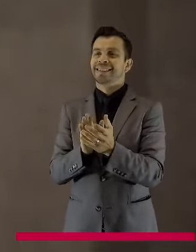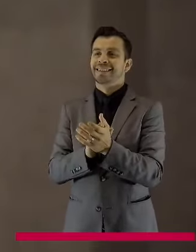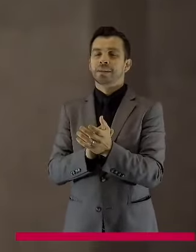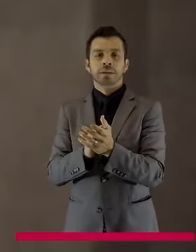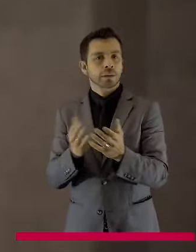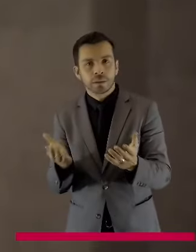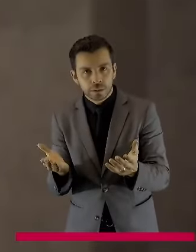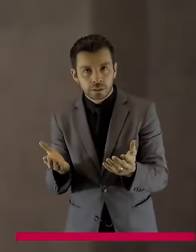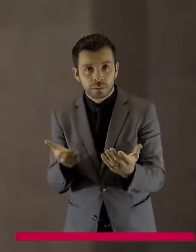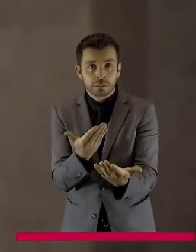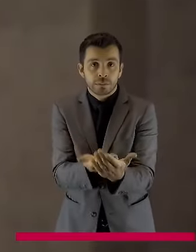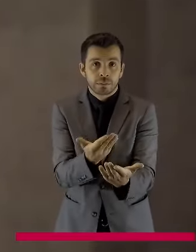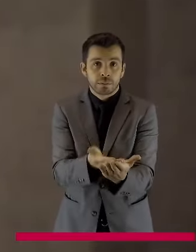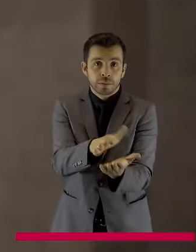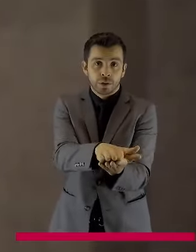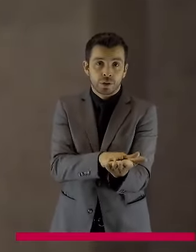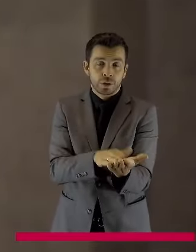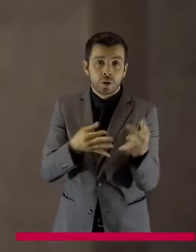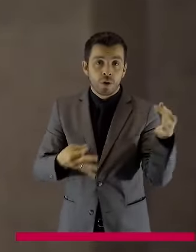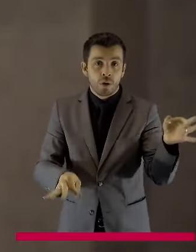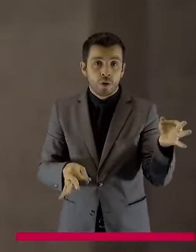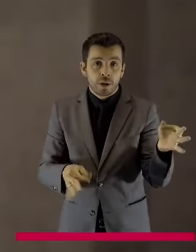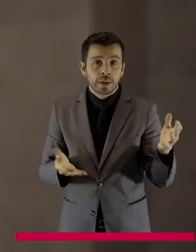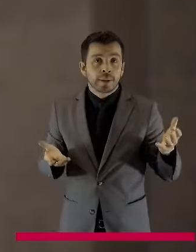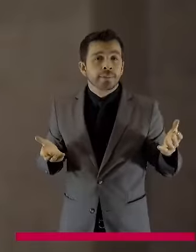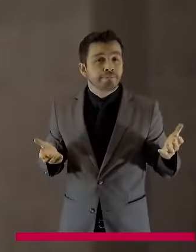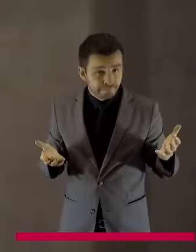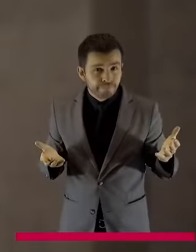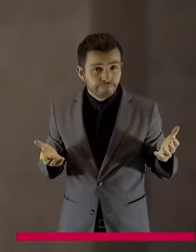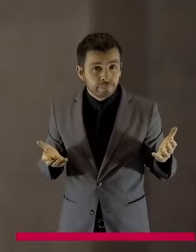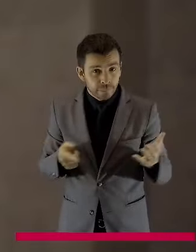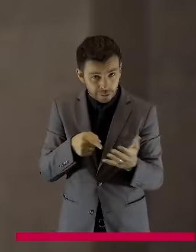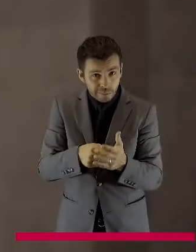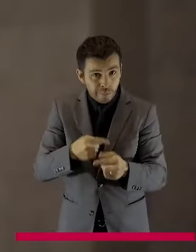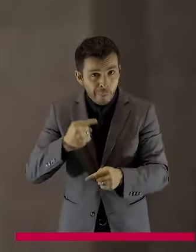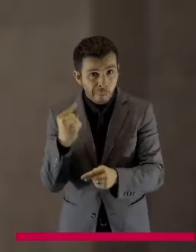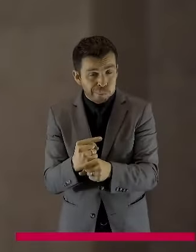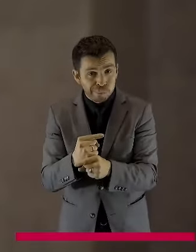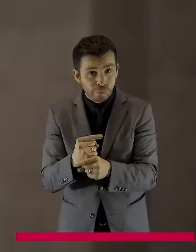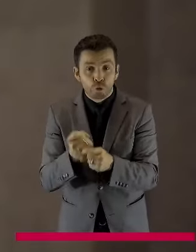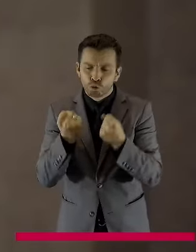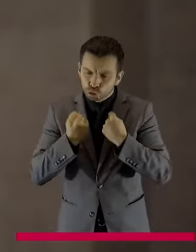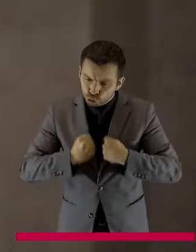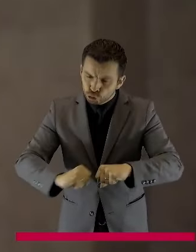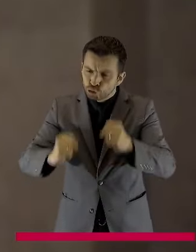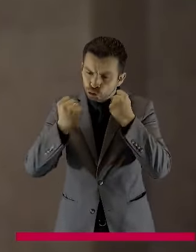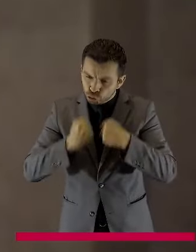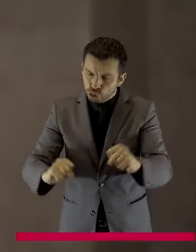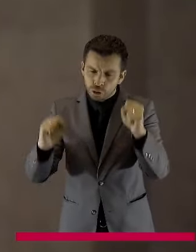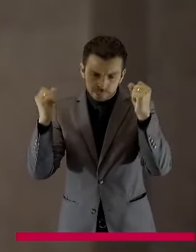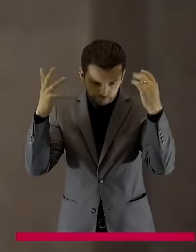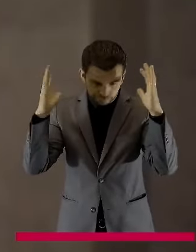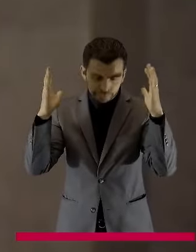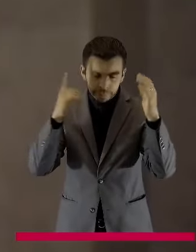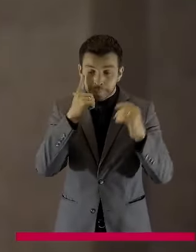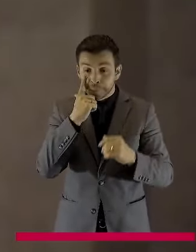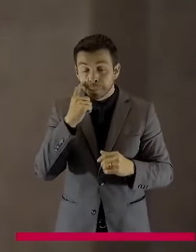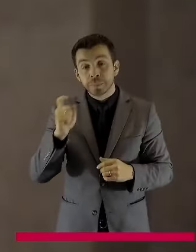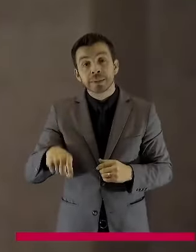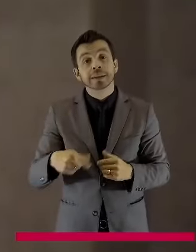el plan está en el papel. Y para lograr este plan, por supuesto, mucho esfuerzo, pero necesitamos que